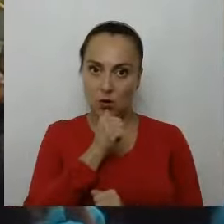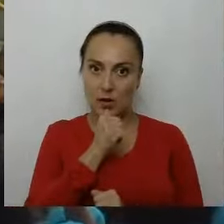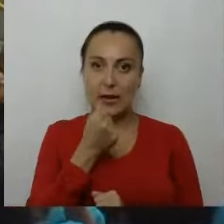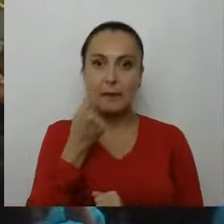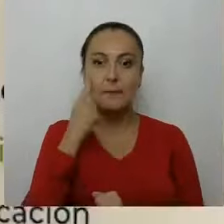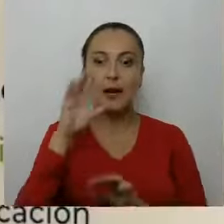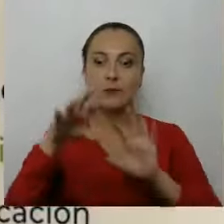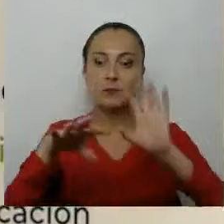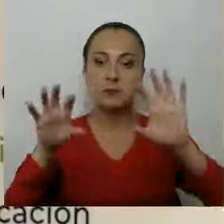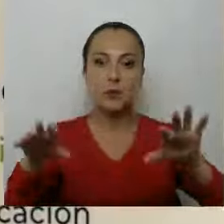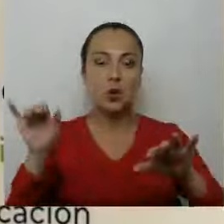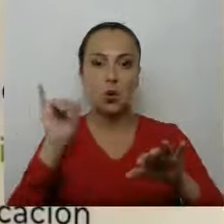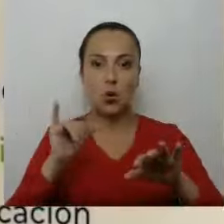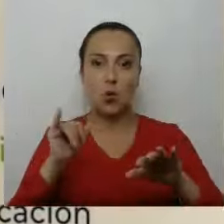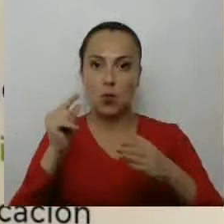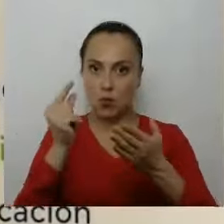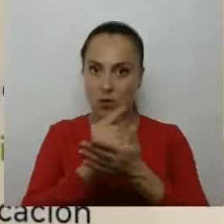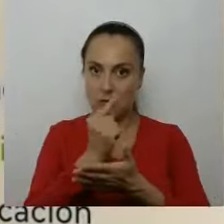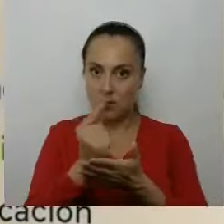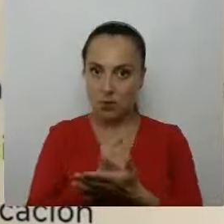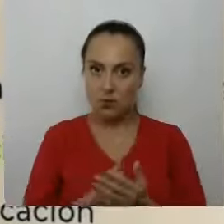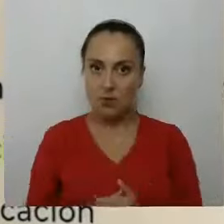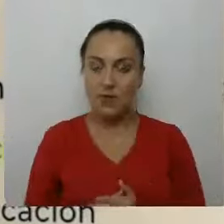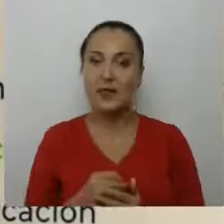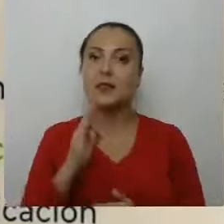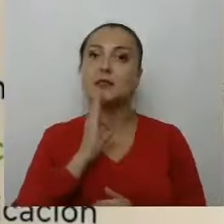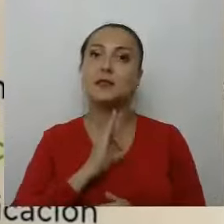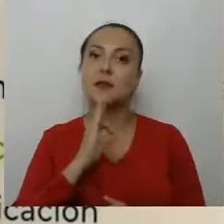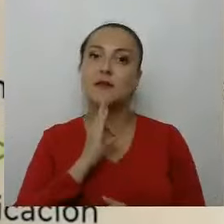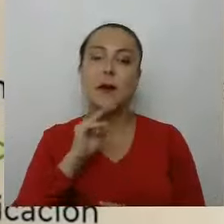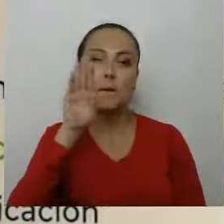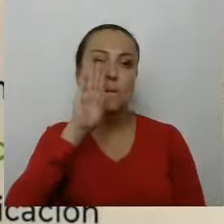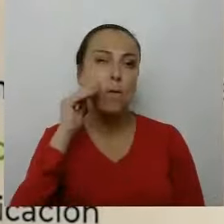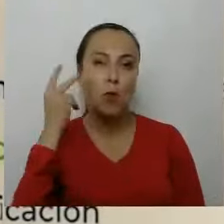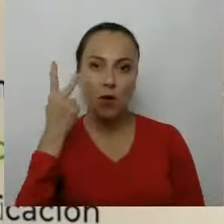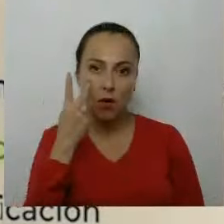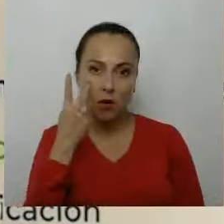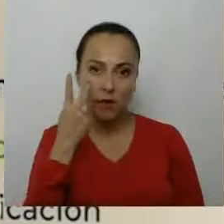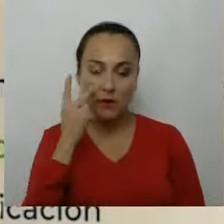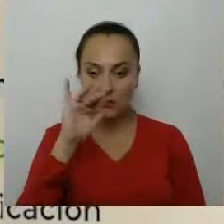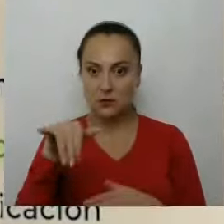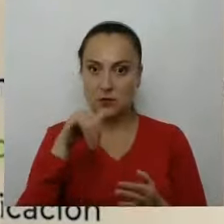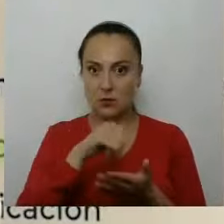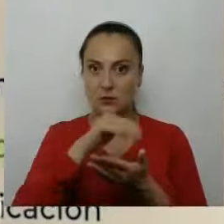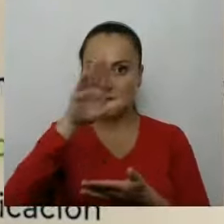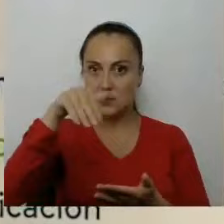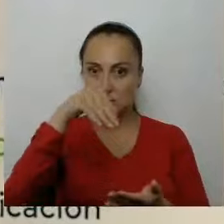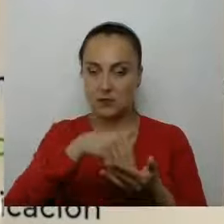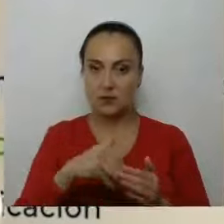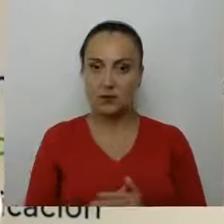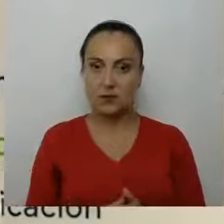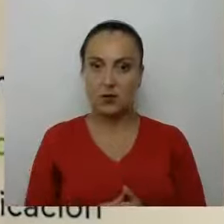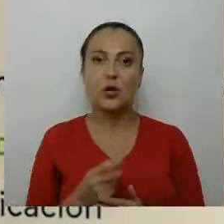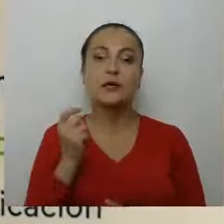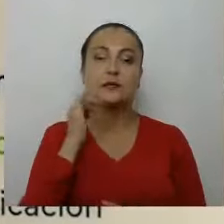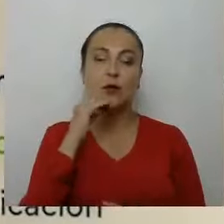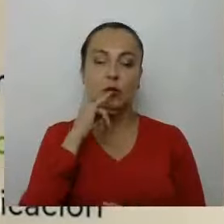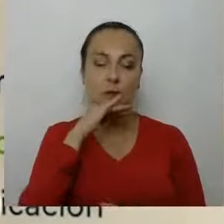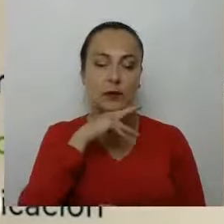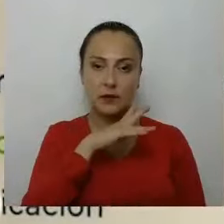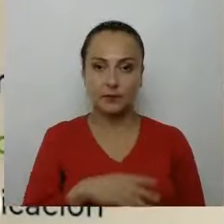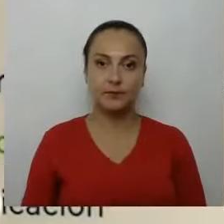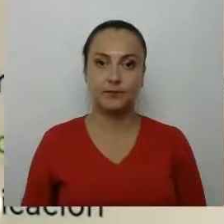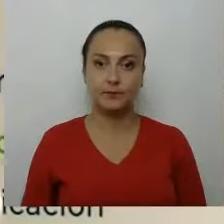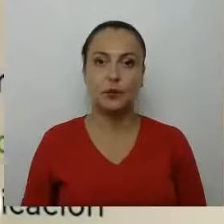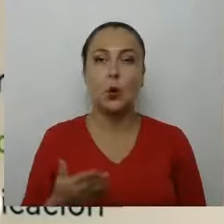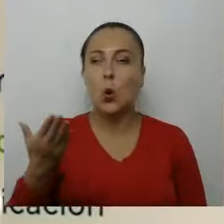como Goicochea, Tibás, Moravia, San José Centro estaba contaminada, con olor,